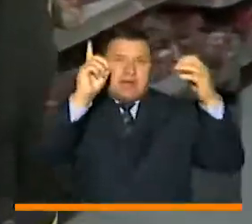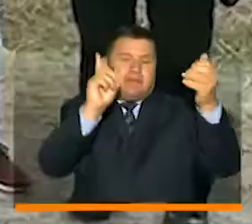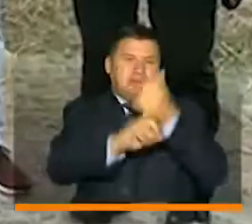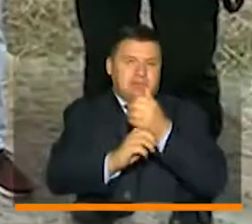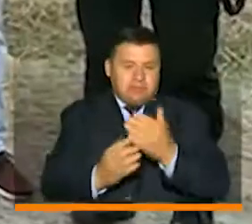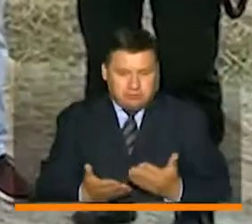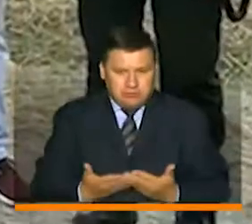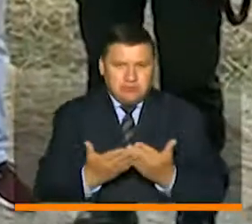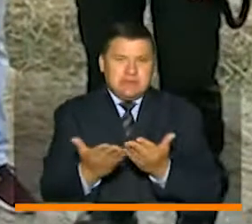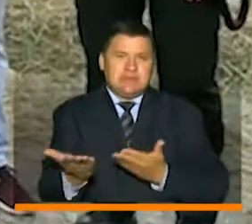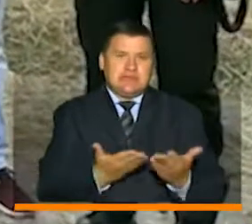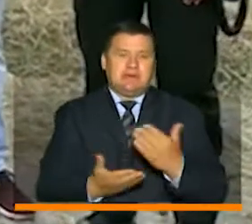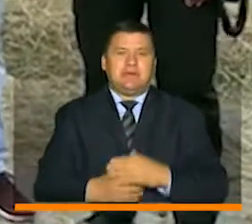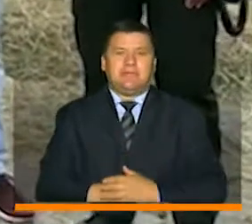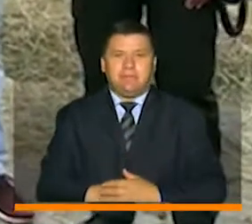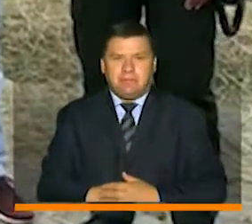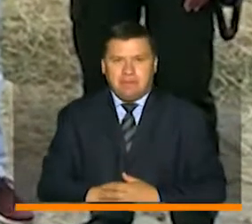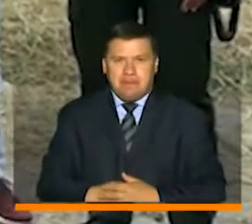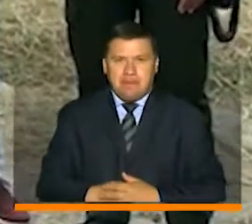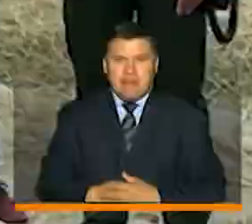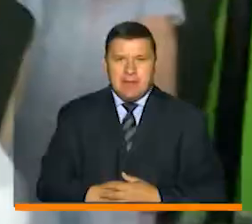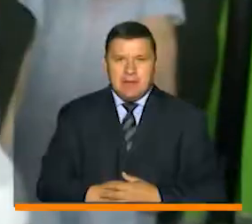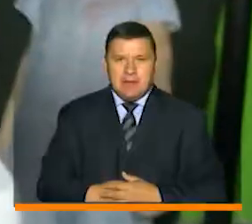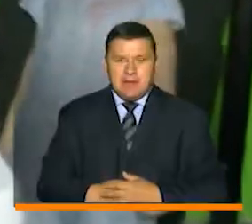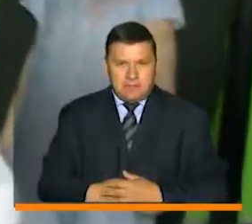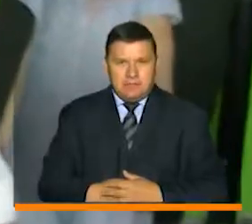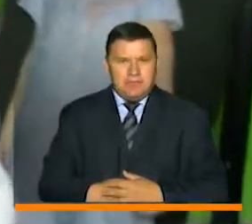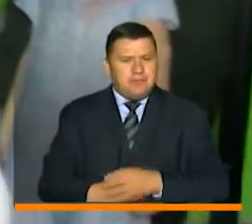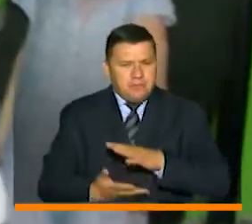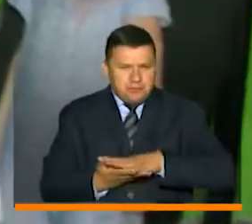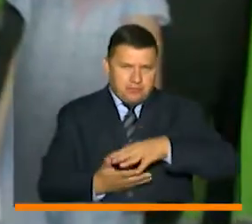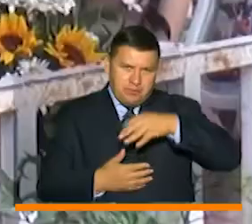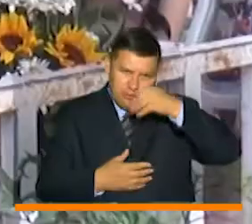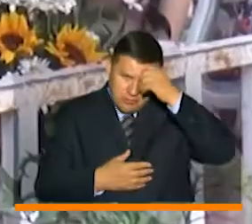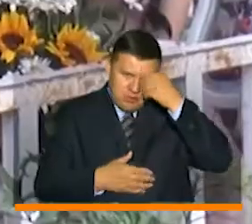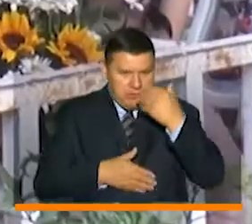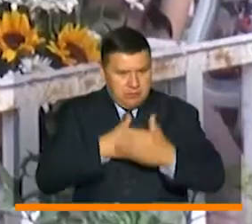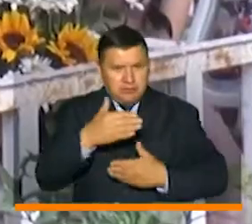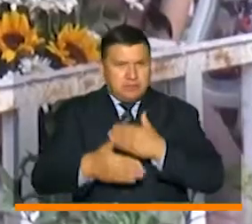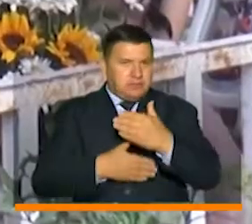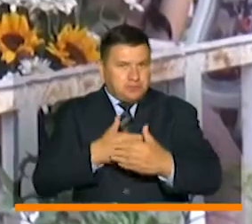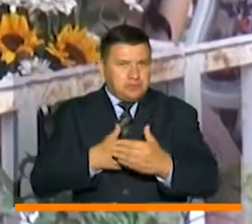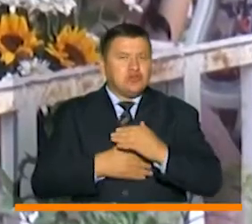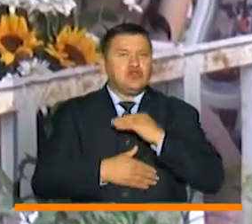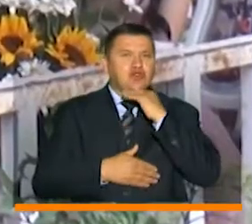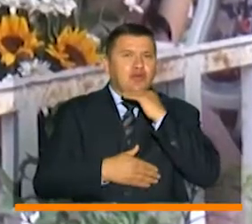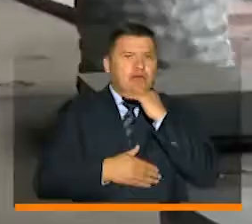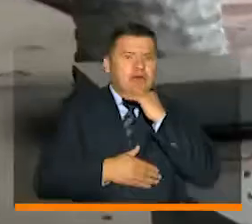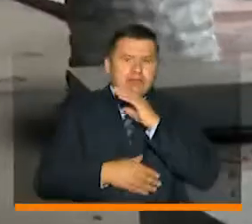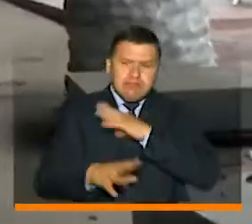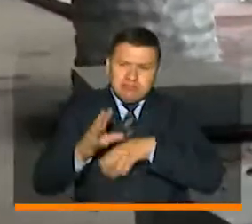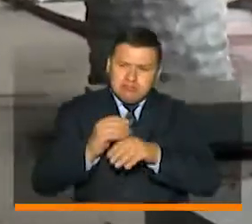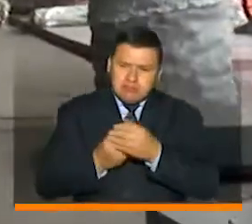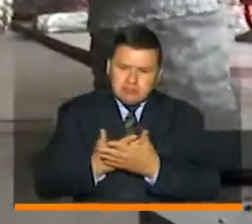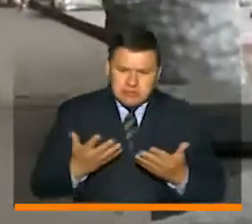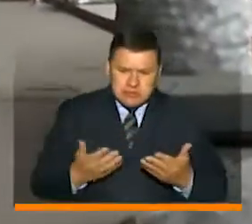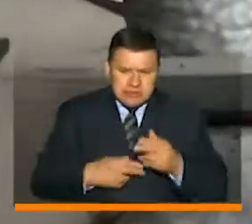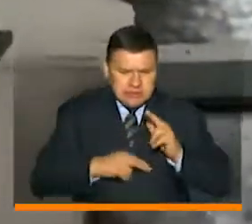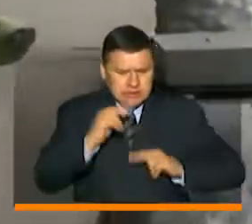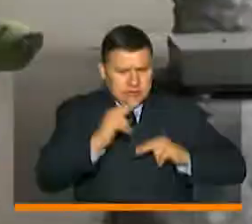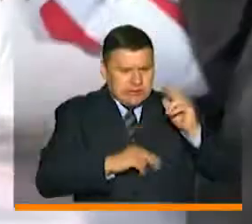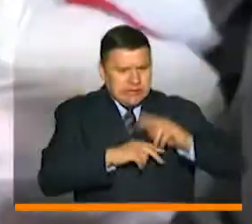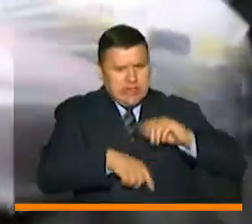y ofrecer servicios. Hemos aprendido que lo poco de muchos es suficiente, que construir toma